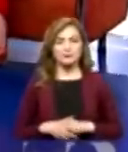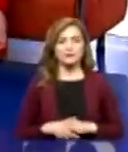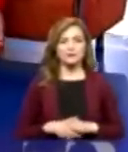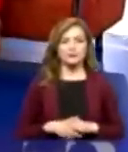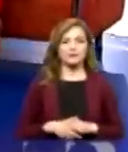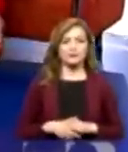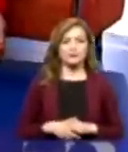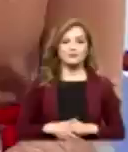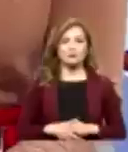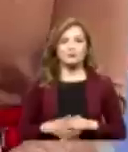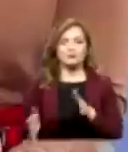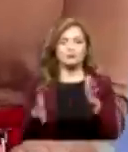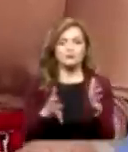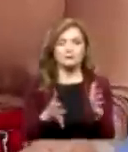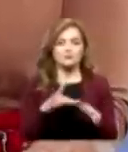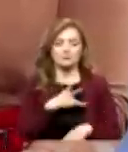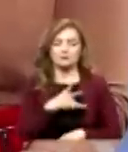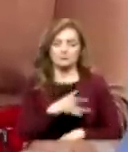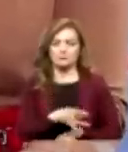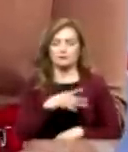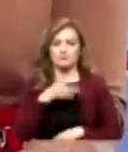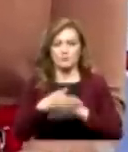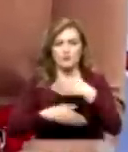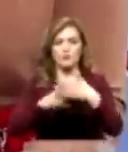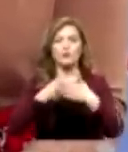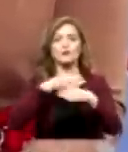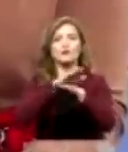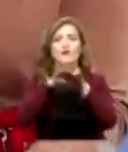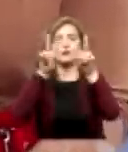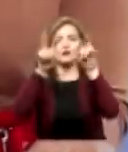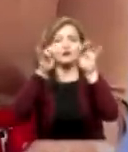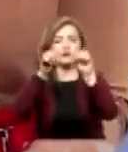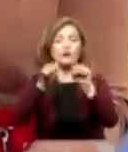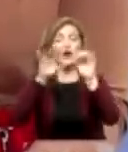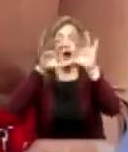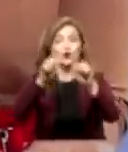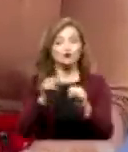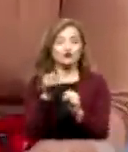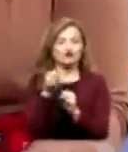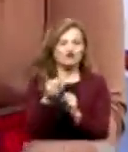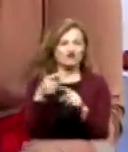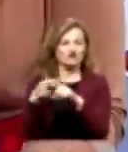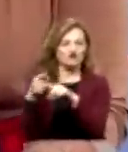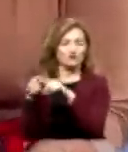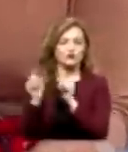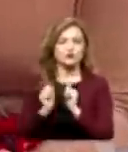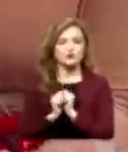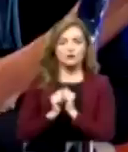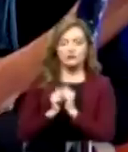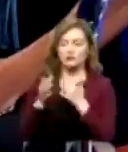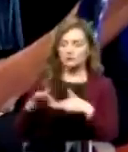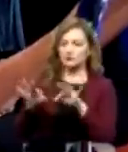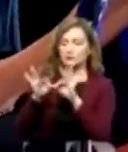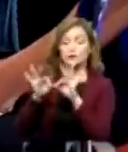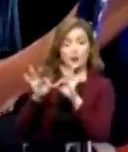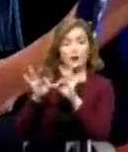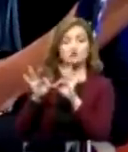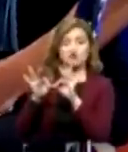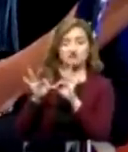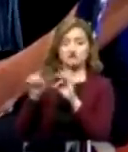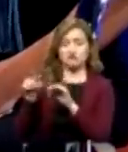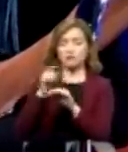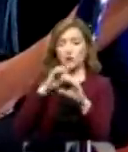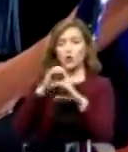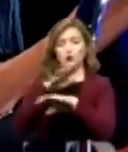Es doloroso ver cómo van avanzando cada vez más los casos, ¿no? Yo creo que es importante, Verónica, que se hable de este tema, como tú, que has tomado la valentía, como